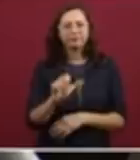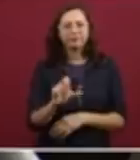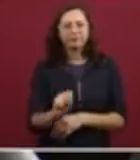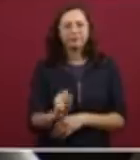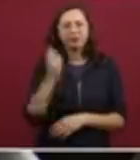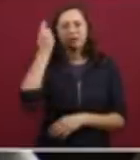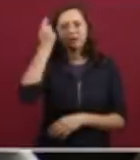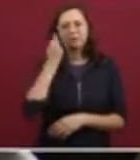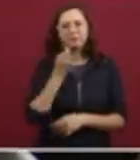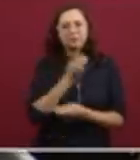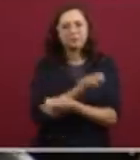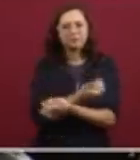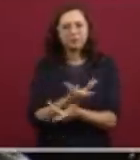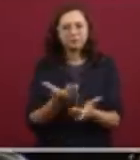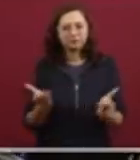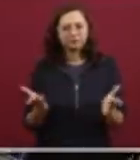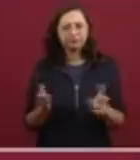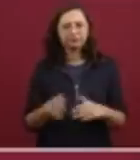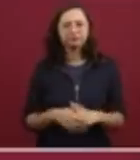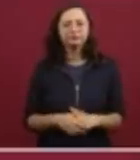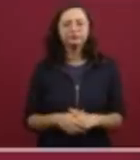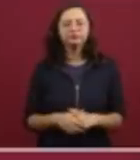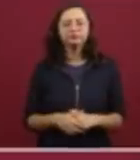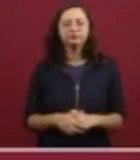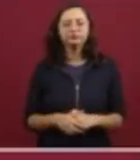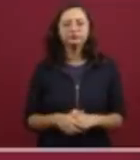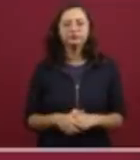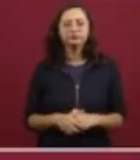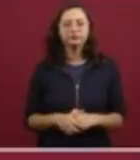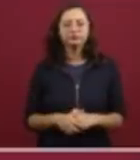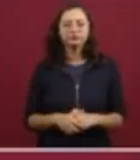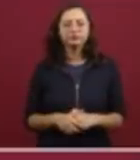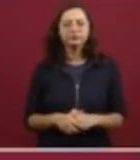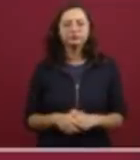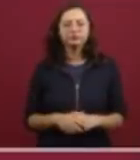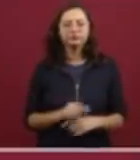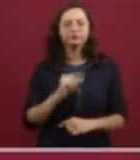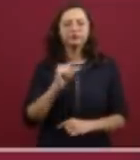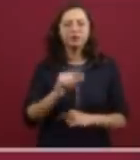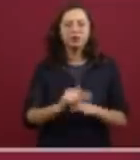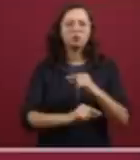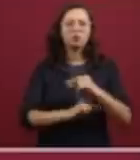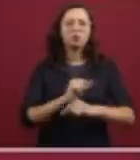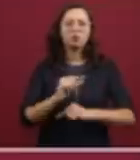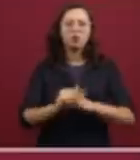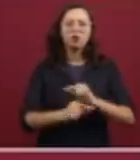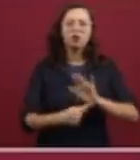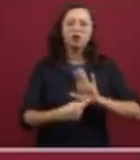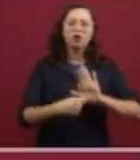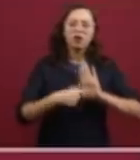esto también lo vamos a ir haciendo para que